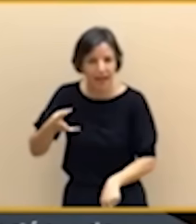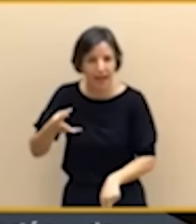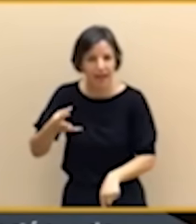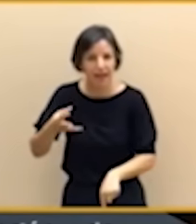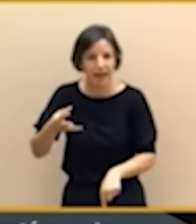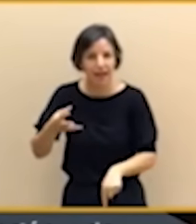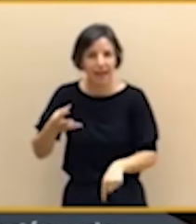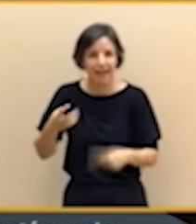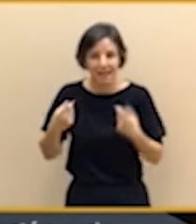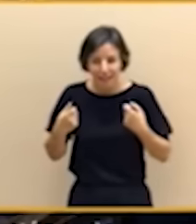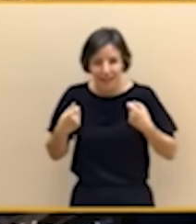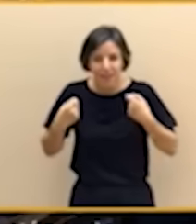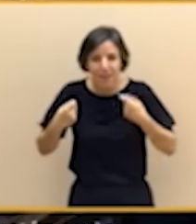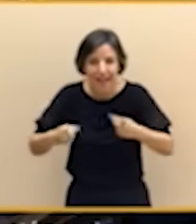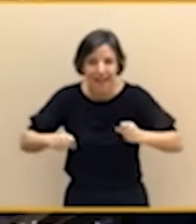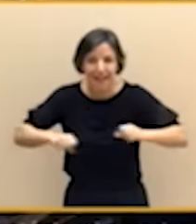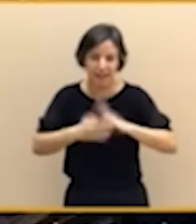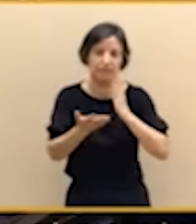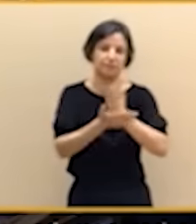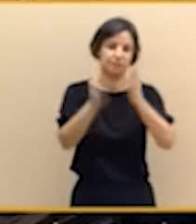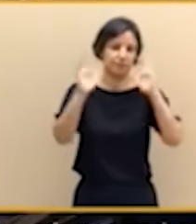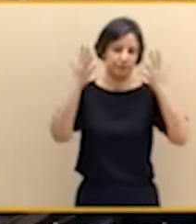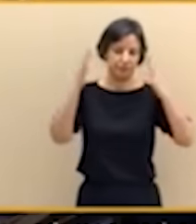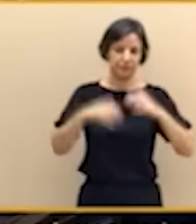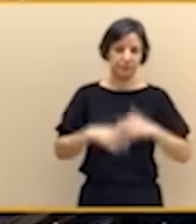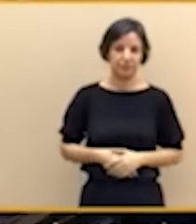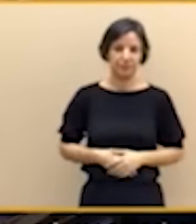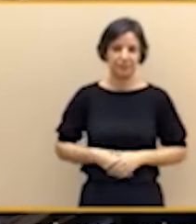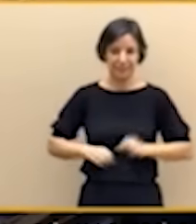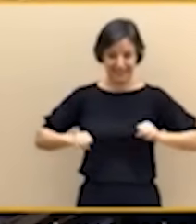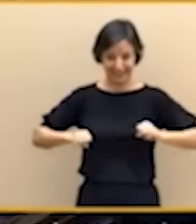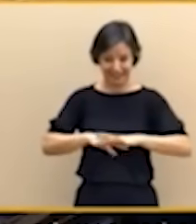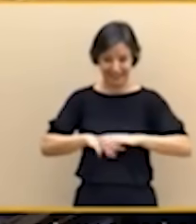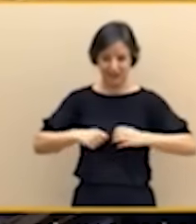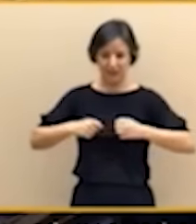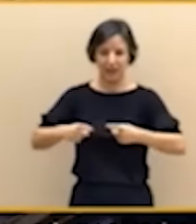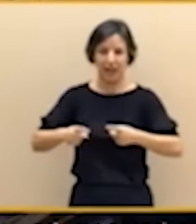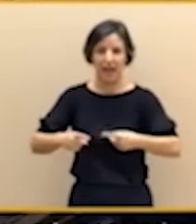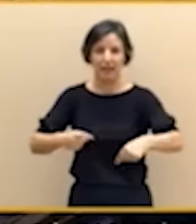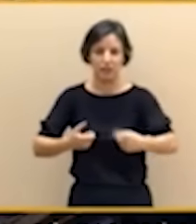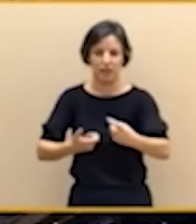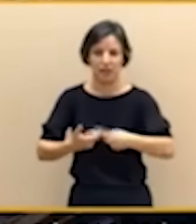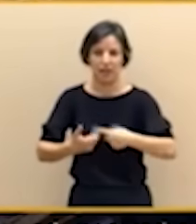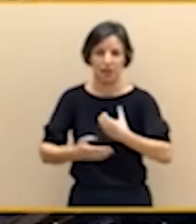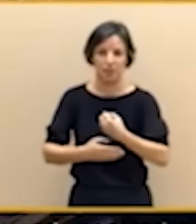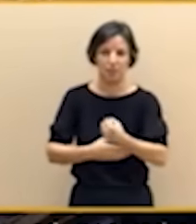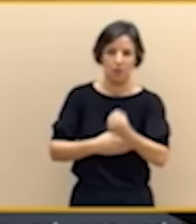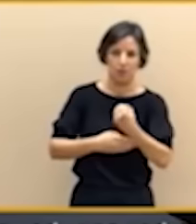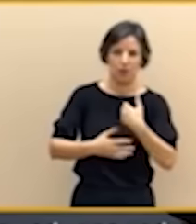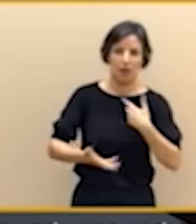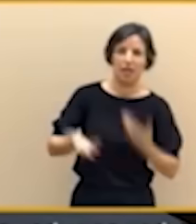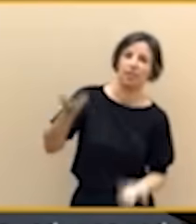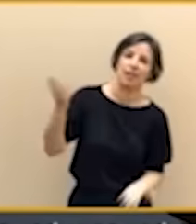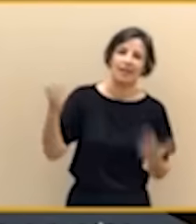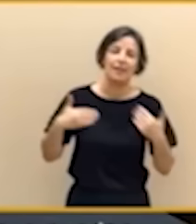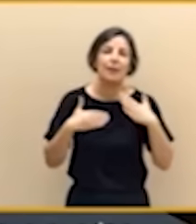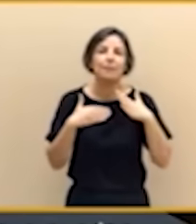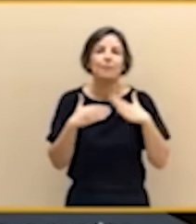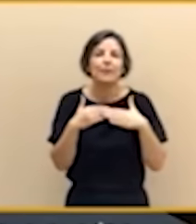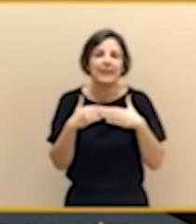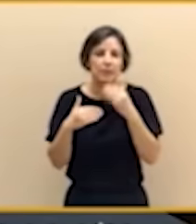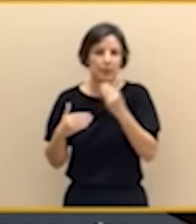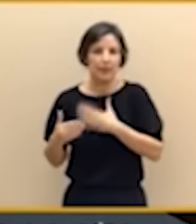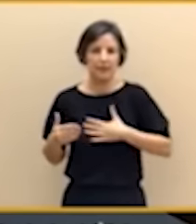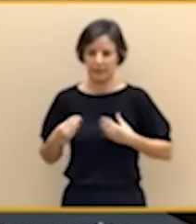una red en la que apoyarse para que no caigan, un mínimo de bienestar para que puedan sobrevivir a lo que han pasado. De verdad les digo